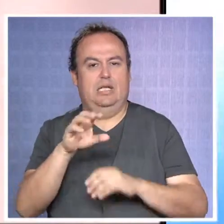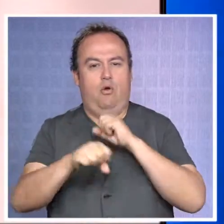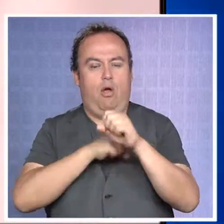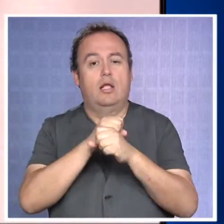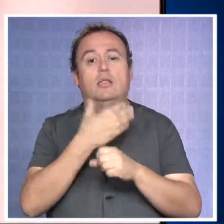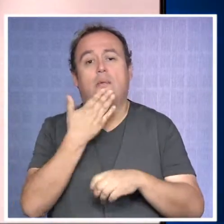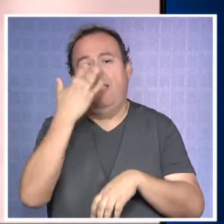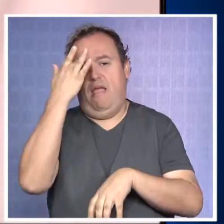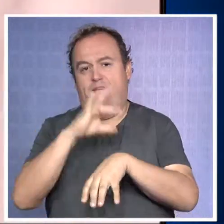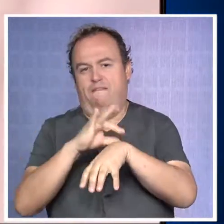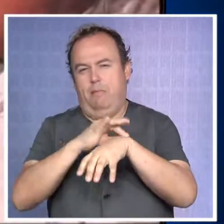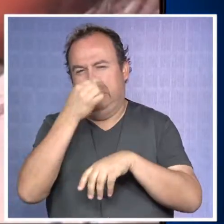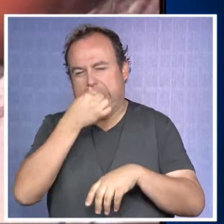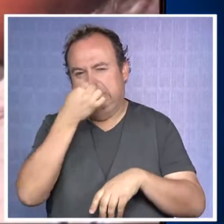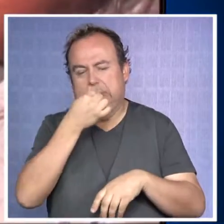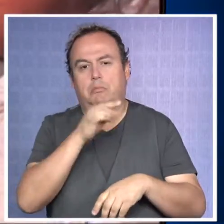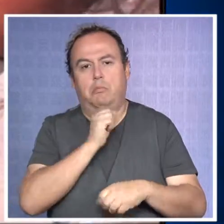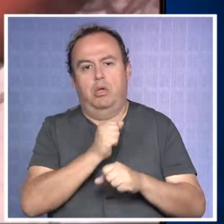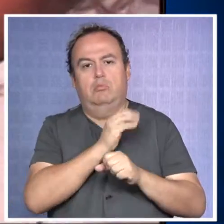y enfermos crónicos.